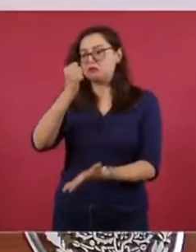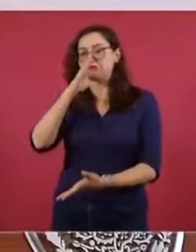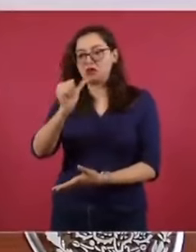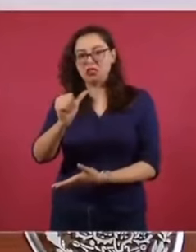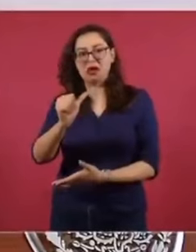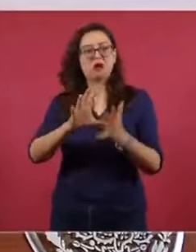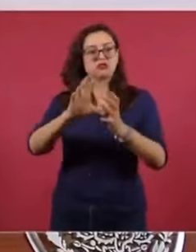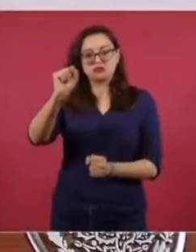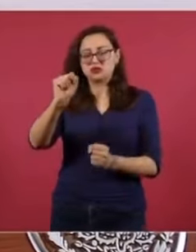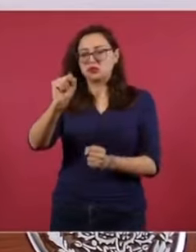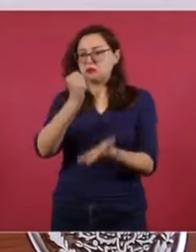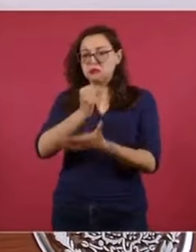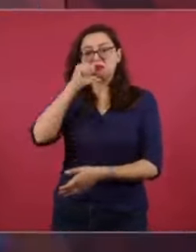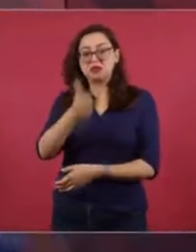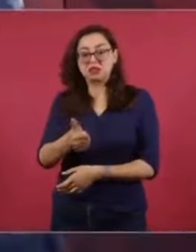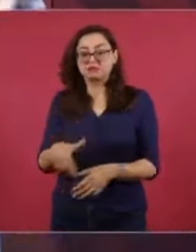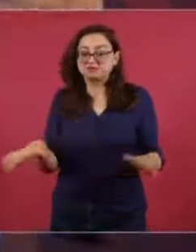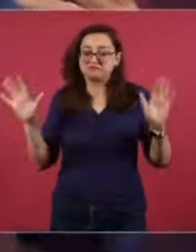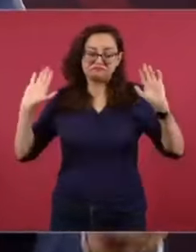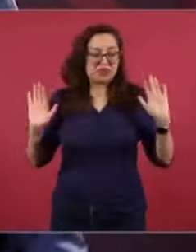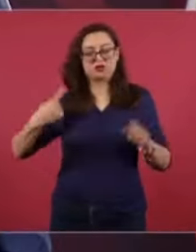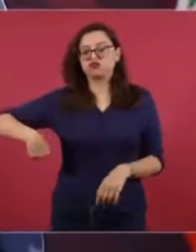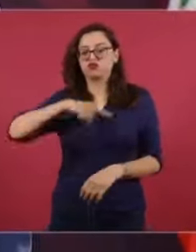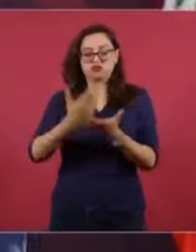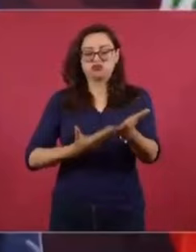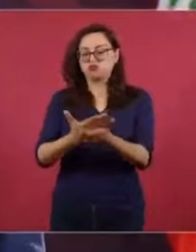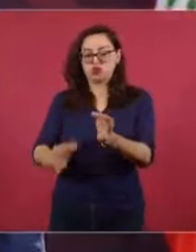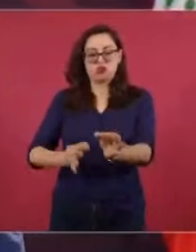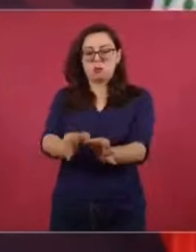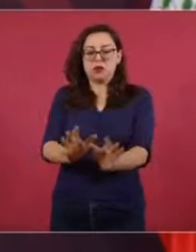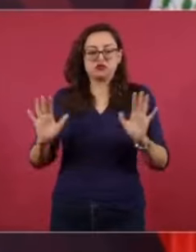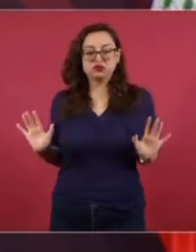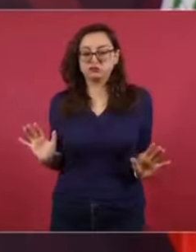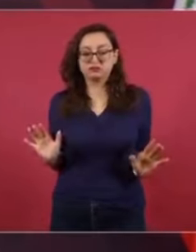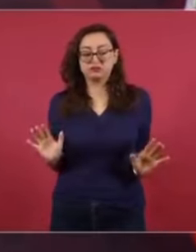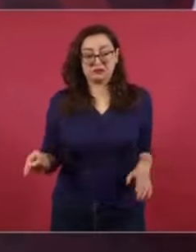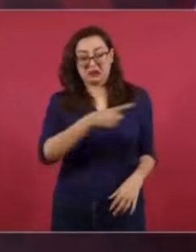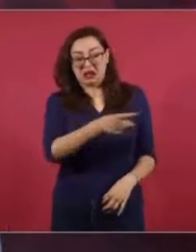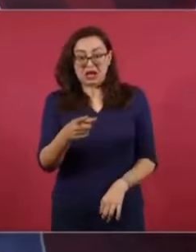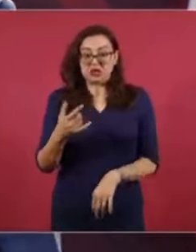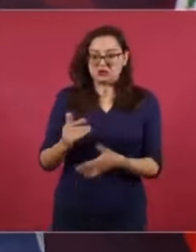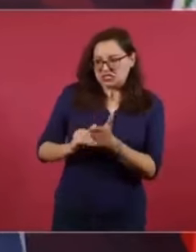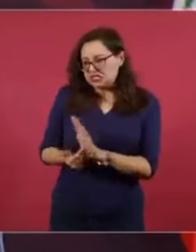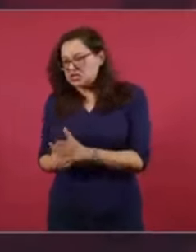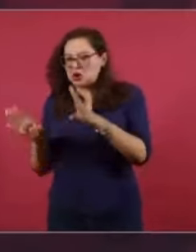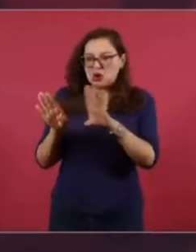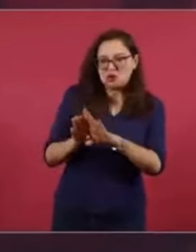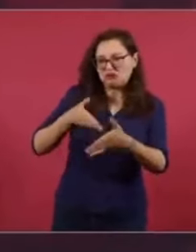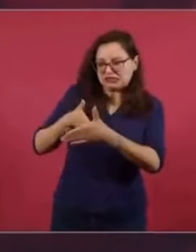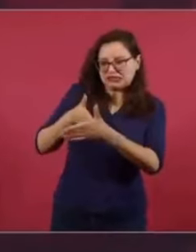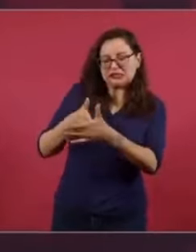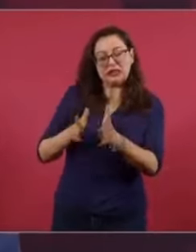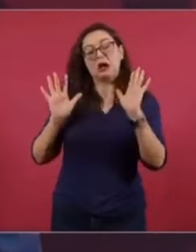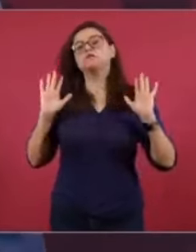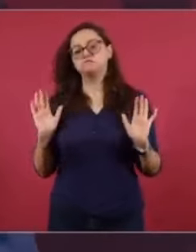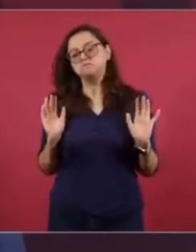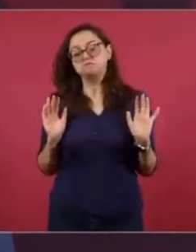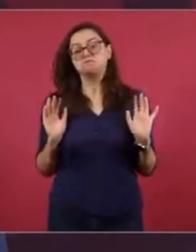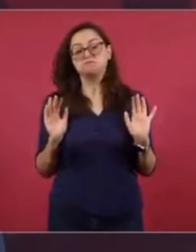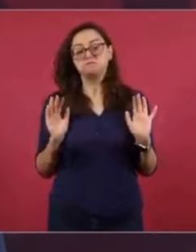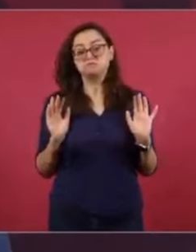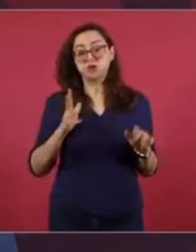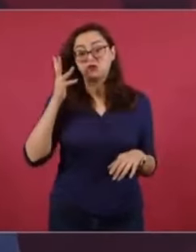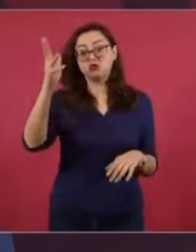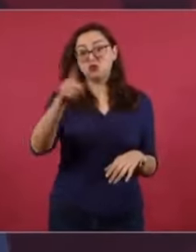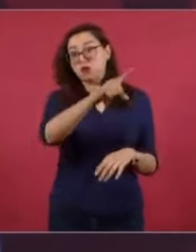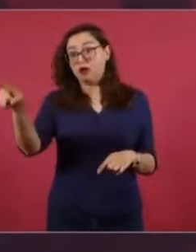vamos, pero hacia adelante no nos van a poder juzgar, o la historia no nos va a juzgar de que no hicimos lo